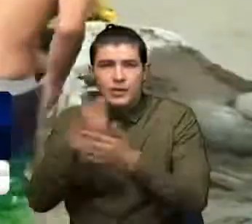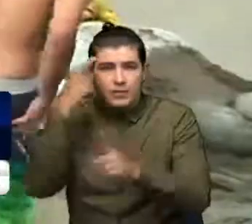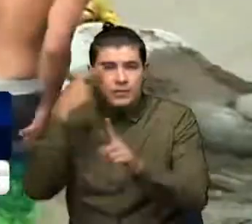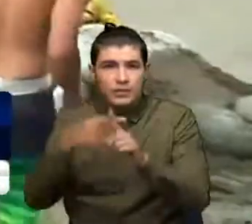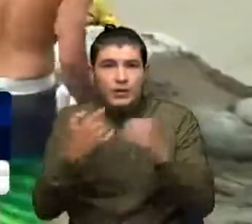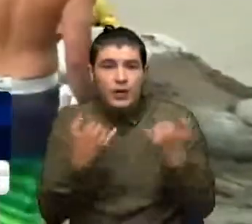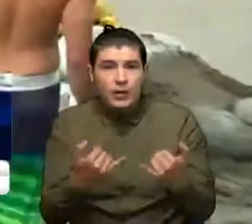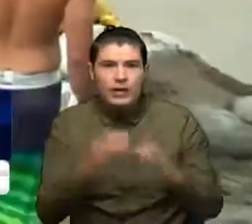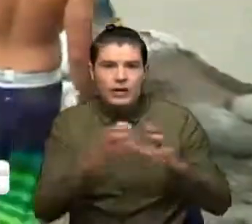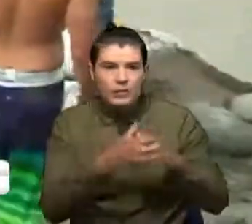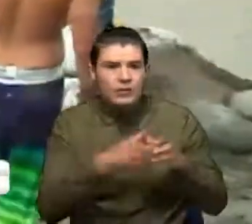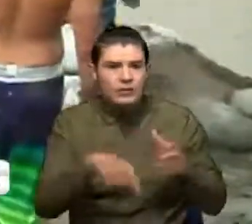económicos en la zona de frontera